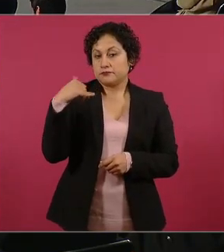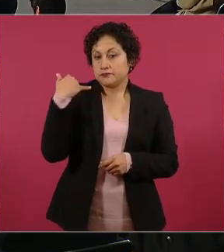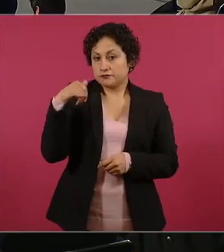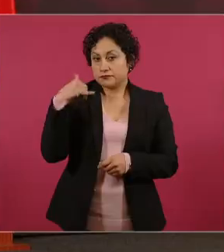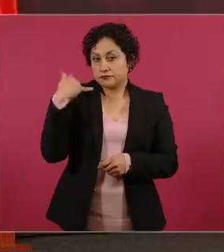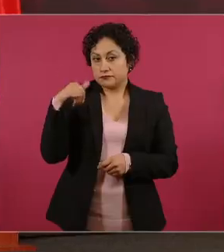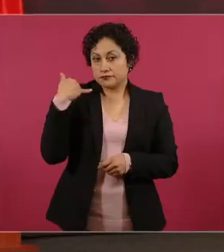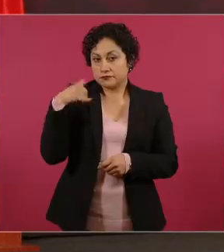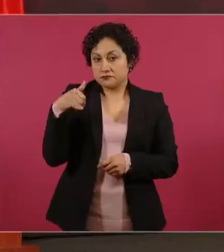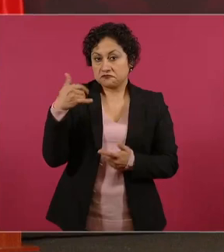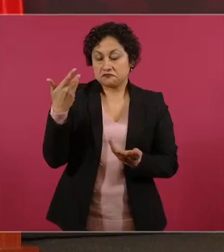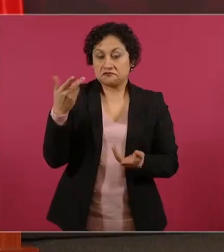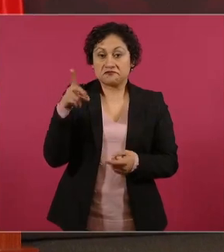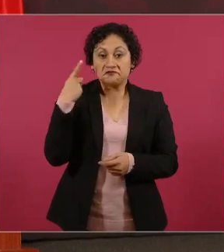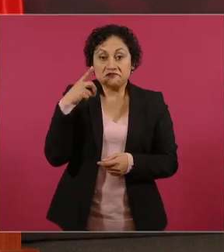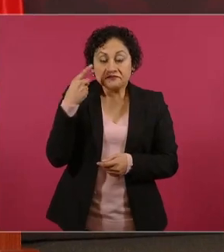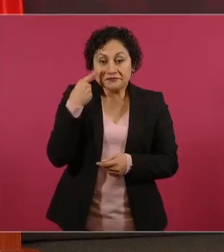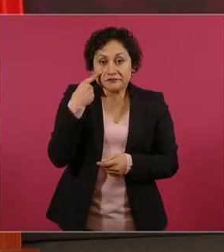miren Durango.